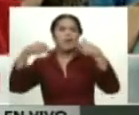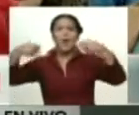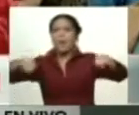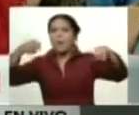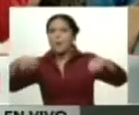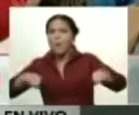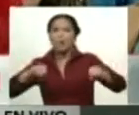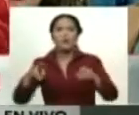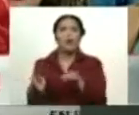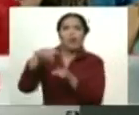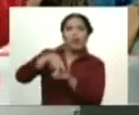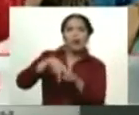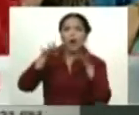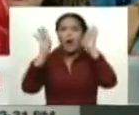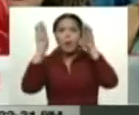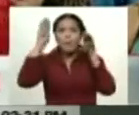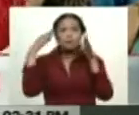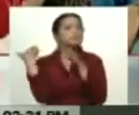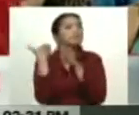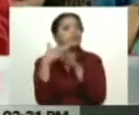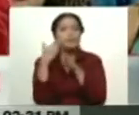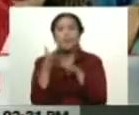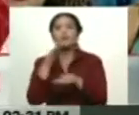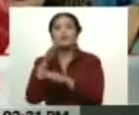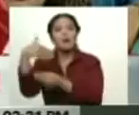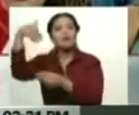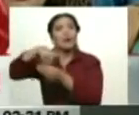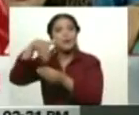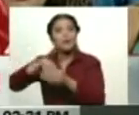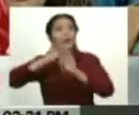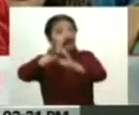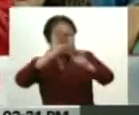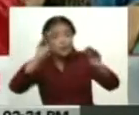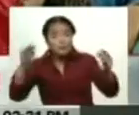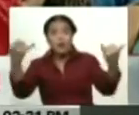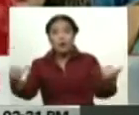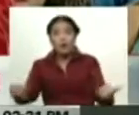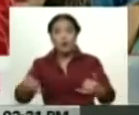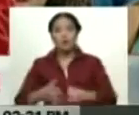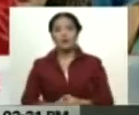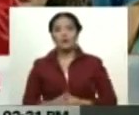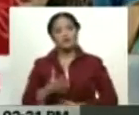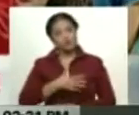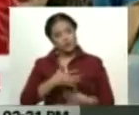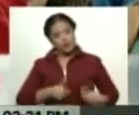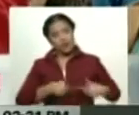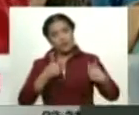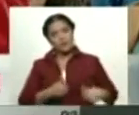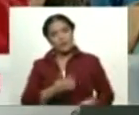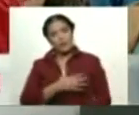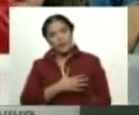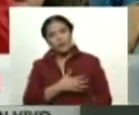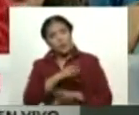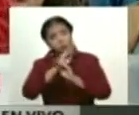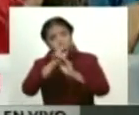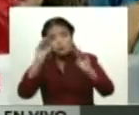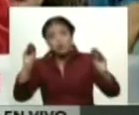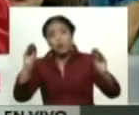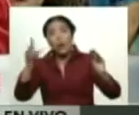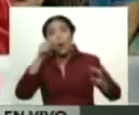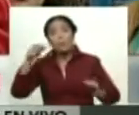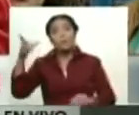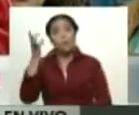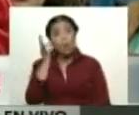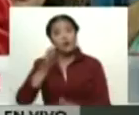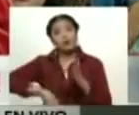sea, a votar, a votar, a votar y a votar. Es el llamado que yo le hago desde mi corazón a millones de hombres y mujeres